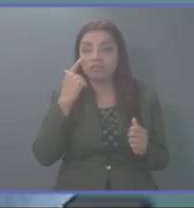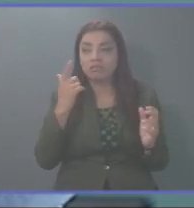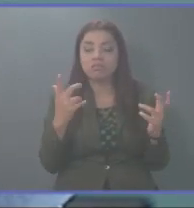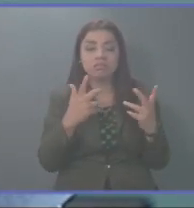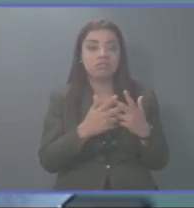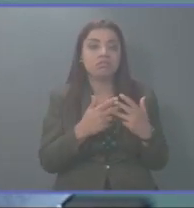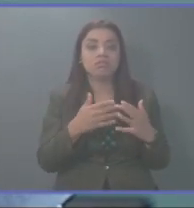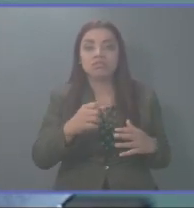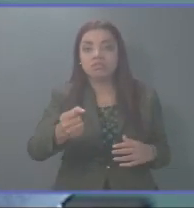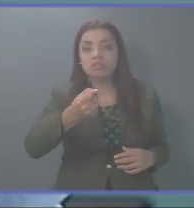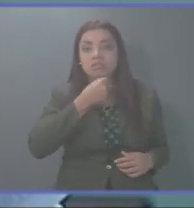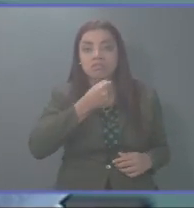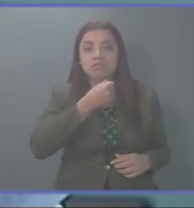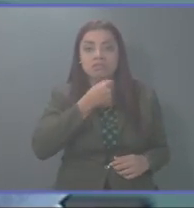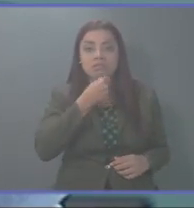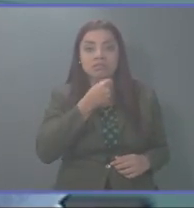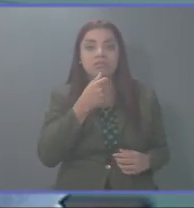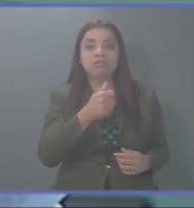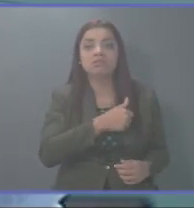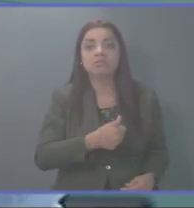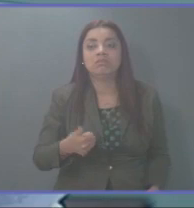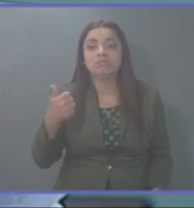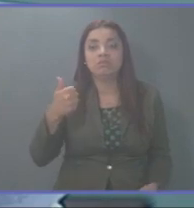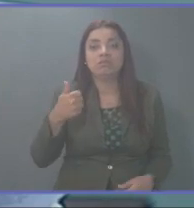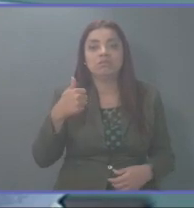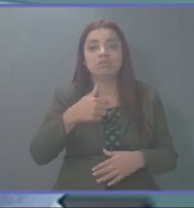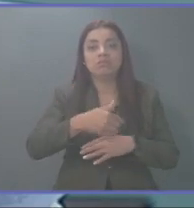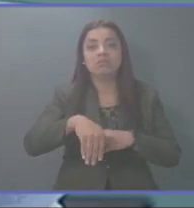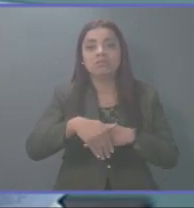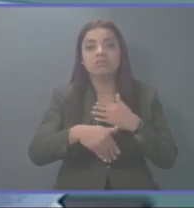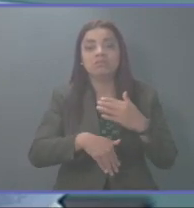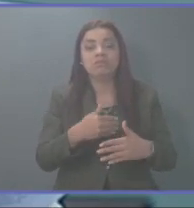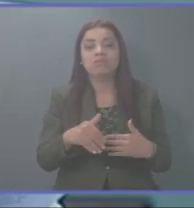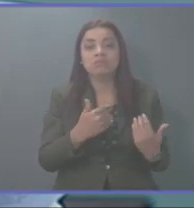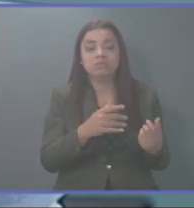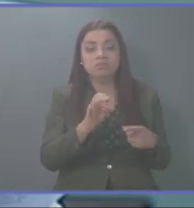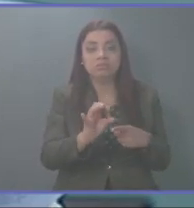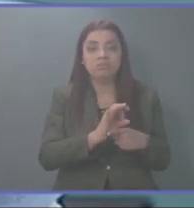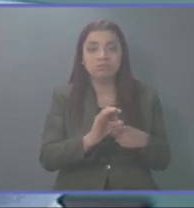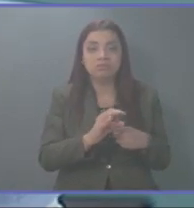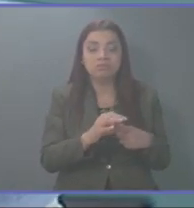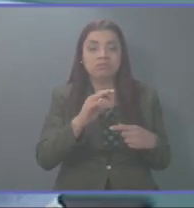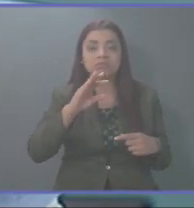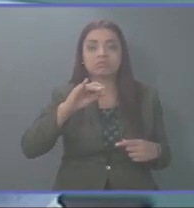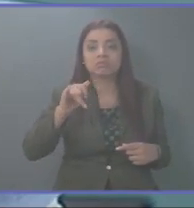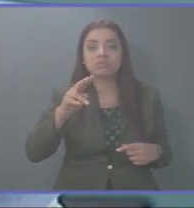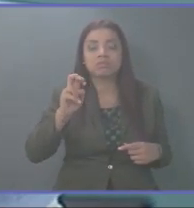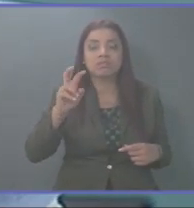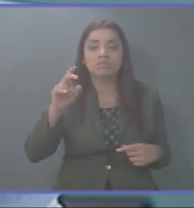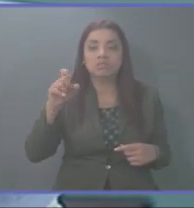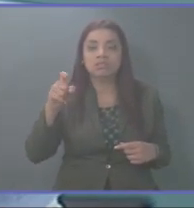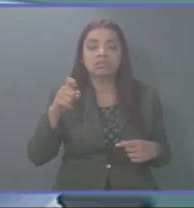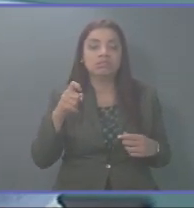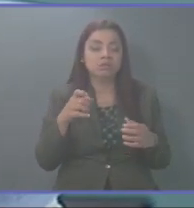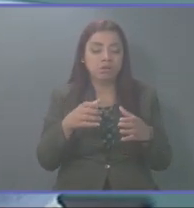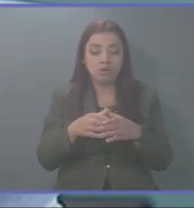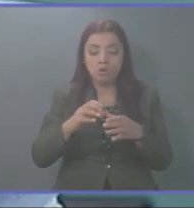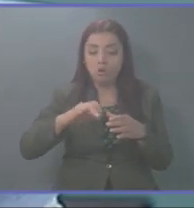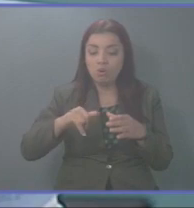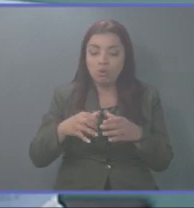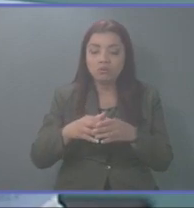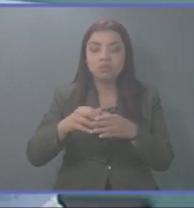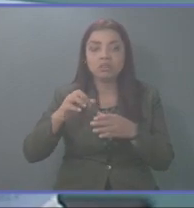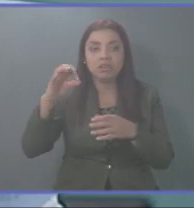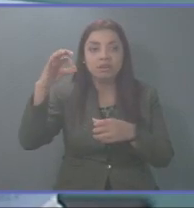siguientes datos impresos. Dirección que el tribunal designe para el funcionamiento de la JEBEX para la recepción de los votos de los